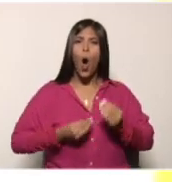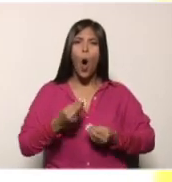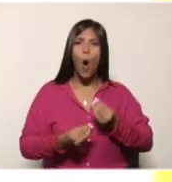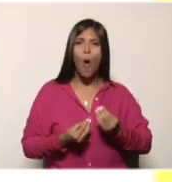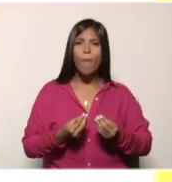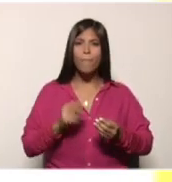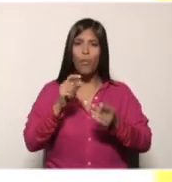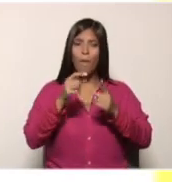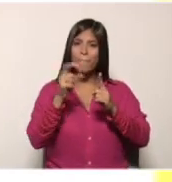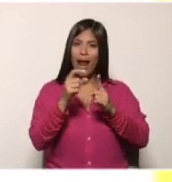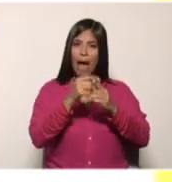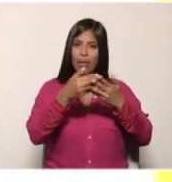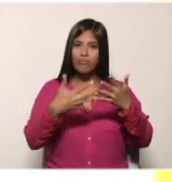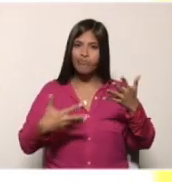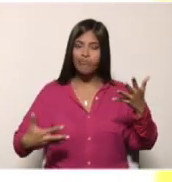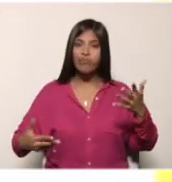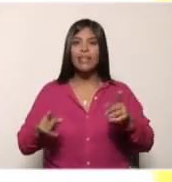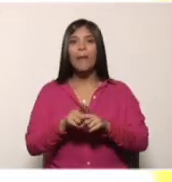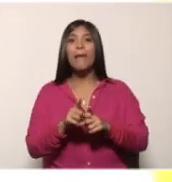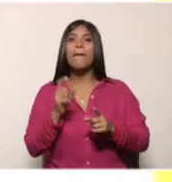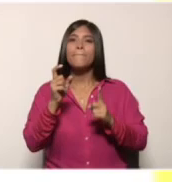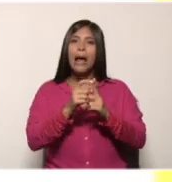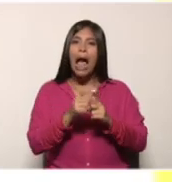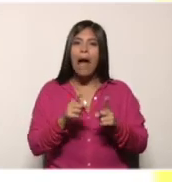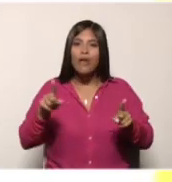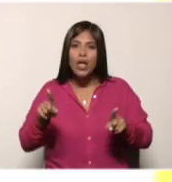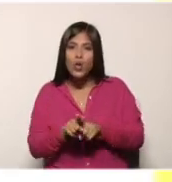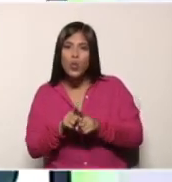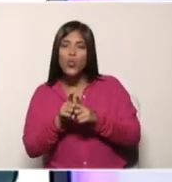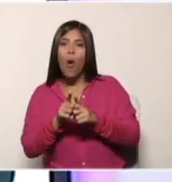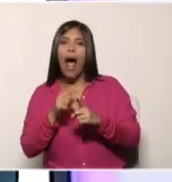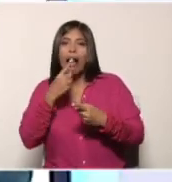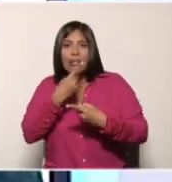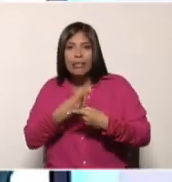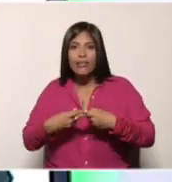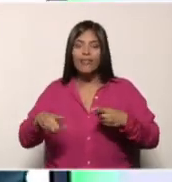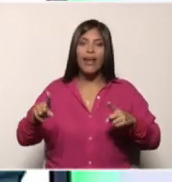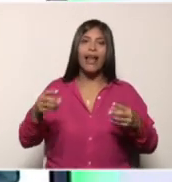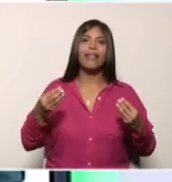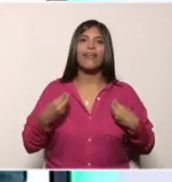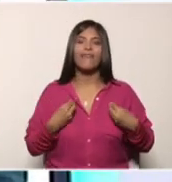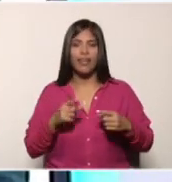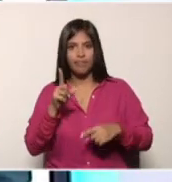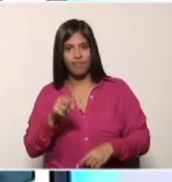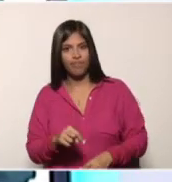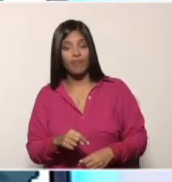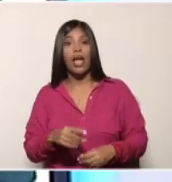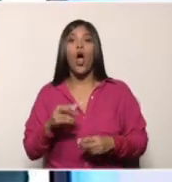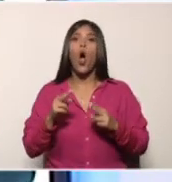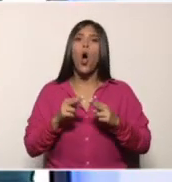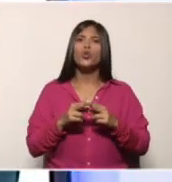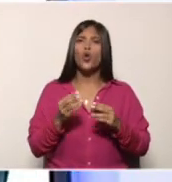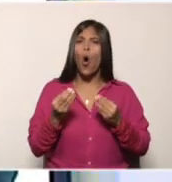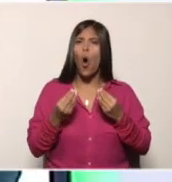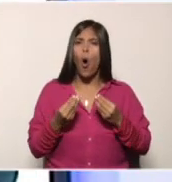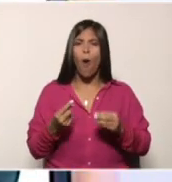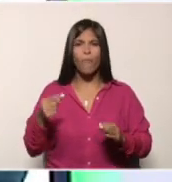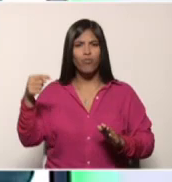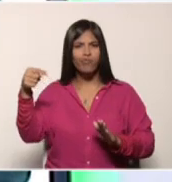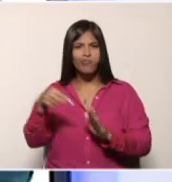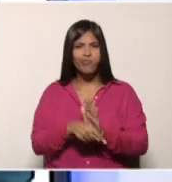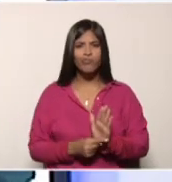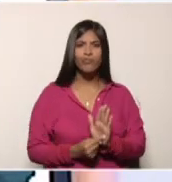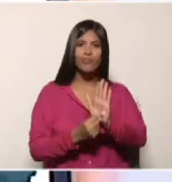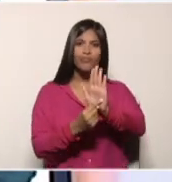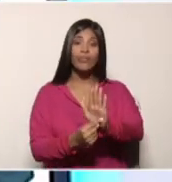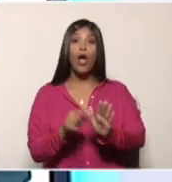atentos en casa. También hablaremos de sinónimos, de antónimos y de la tira cómica. Así es, conoceremos cómo se puede presentar un trabajo y hoy se explicará la